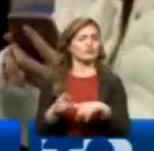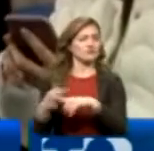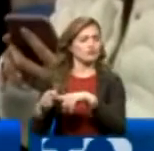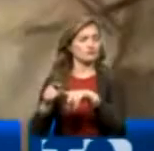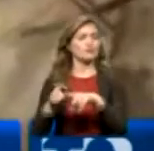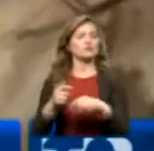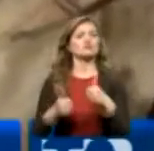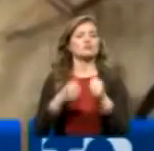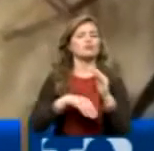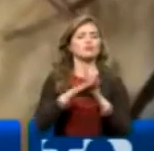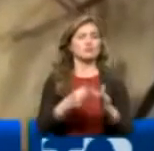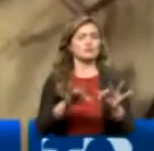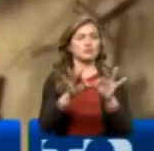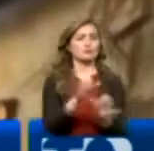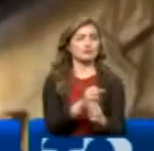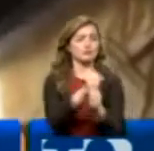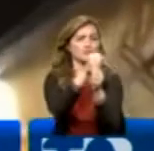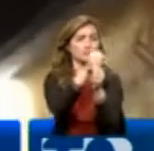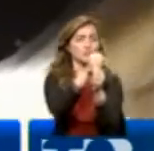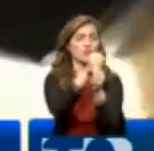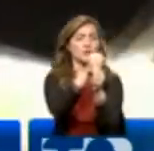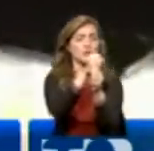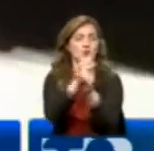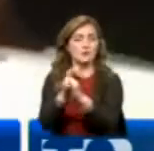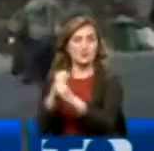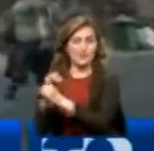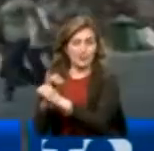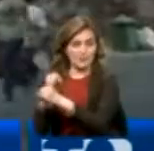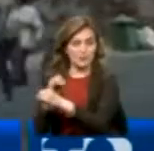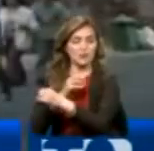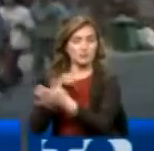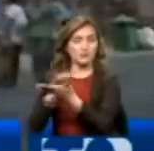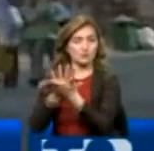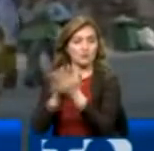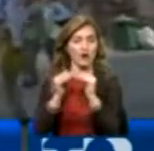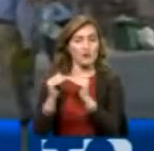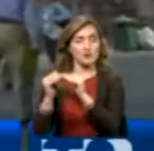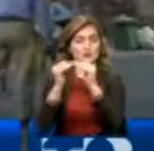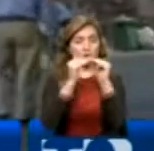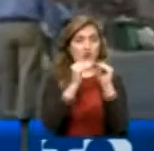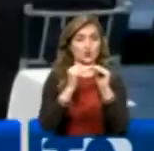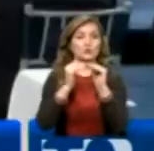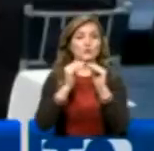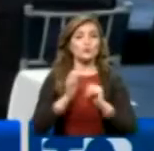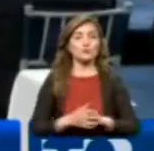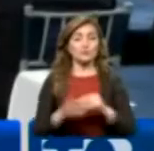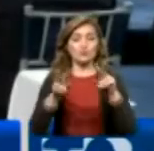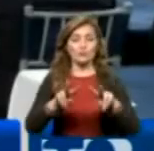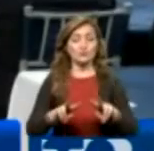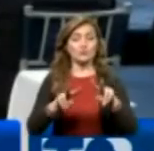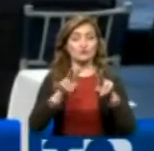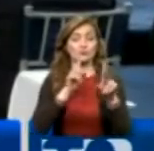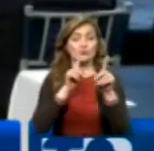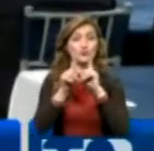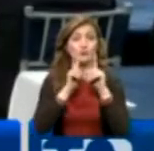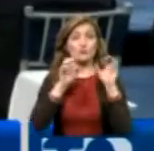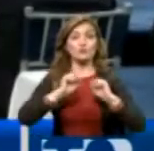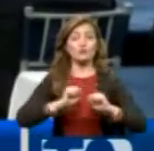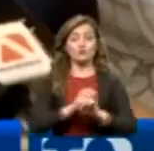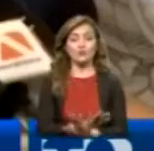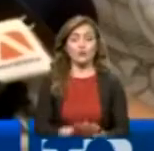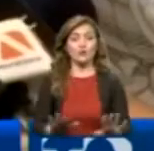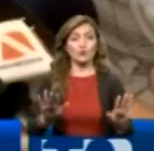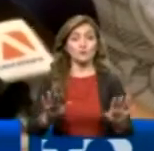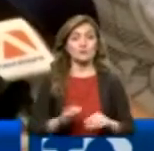los que destacan la seguridad la institucionalidad y la democracia y posiblemente estos diálogos podrían terminar